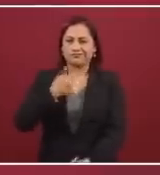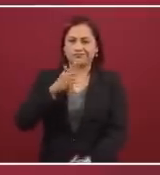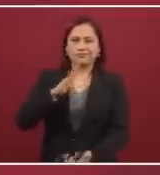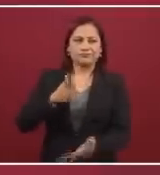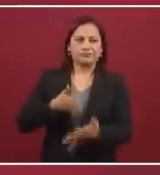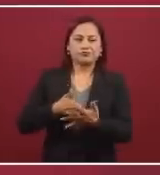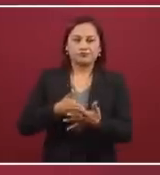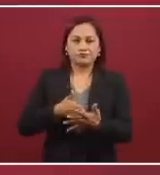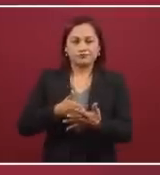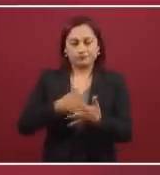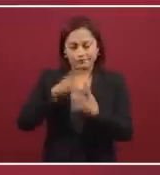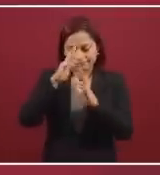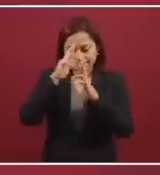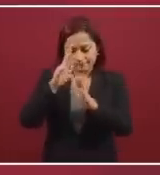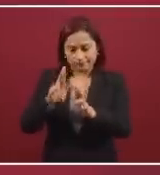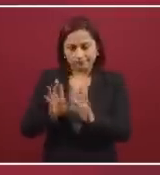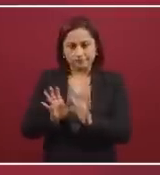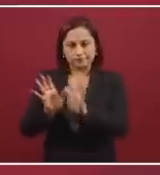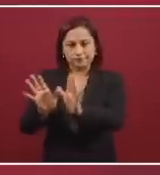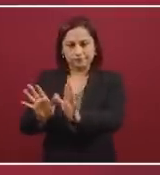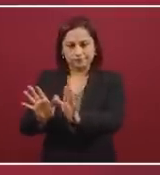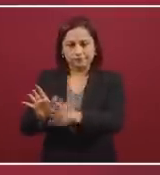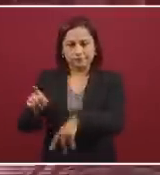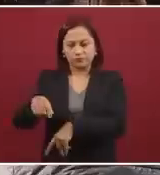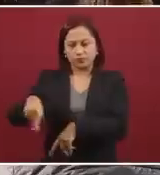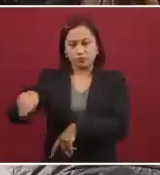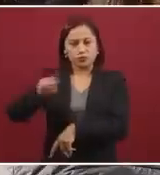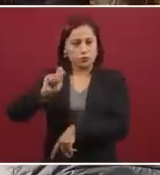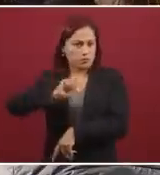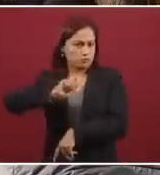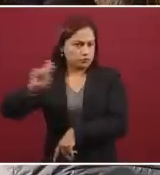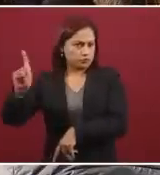pero pues ustedes son millones profesionales